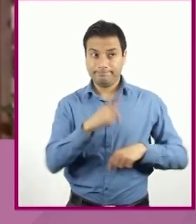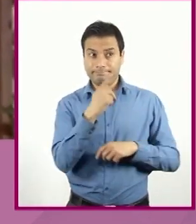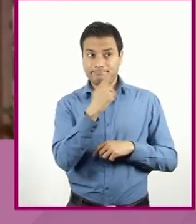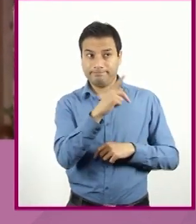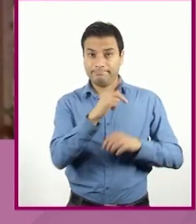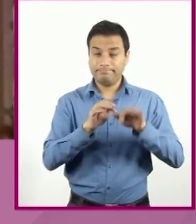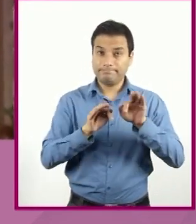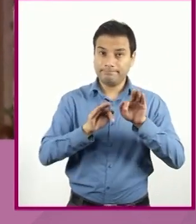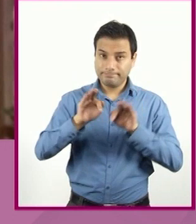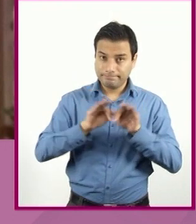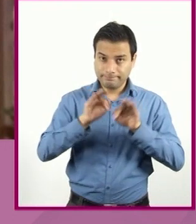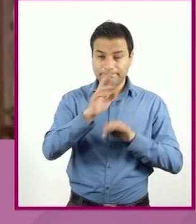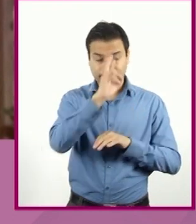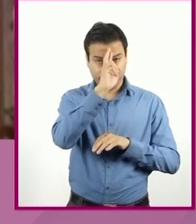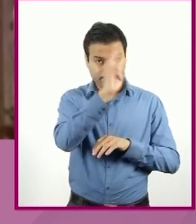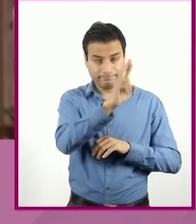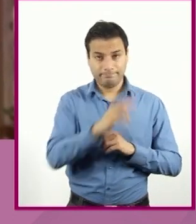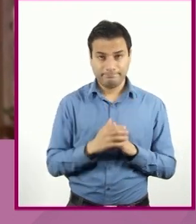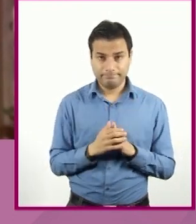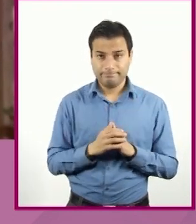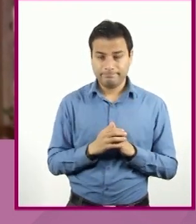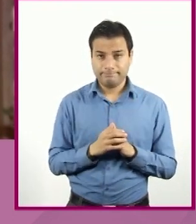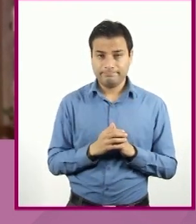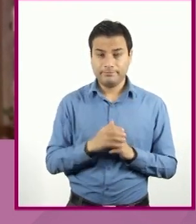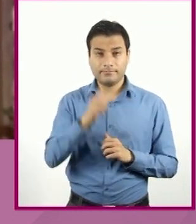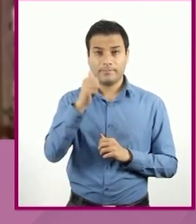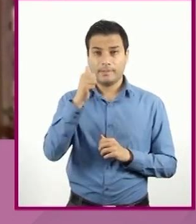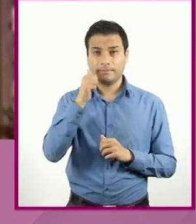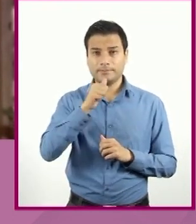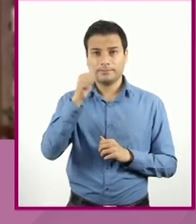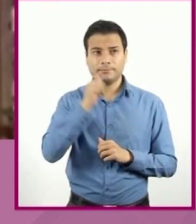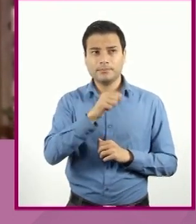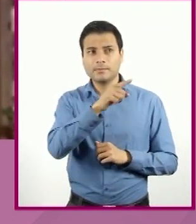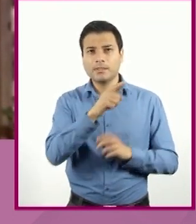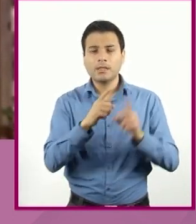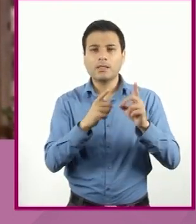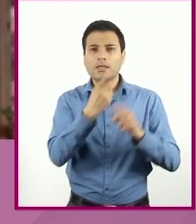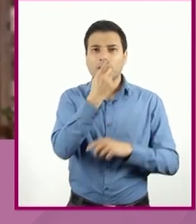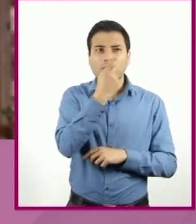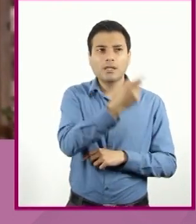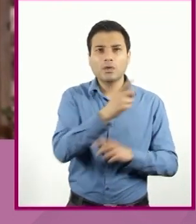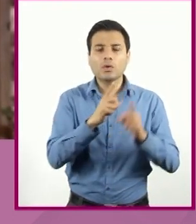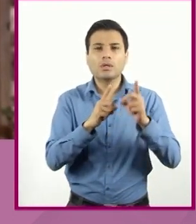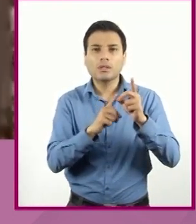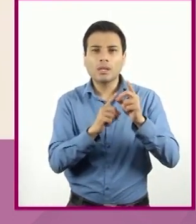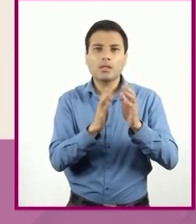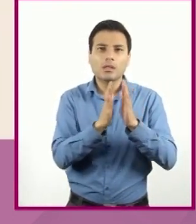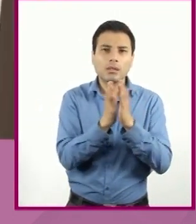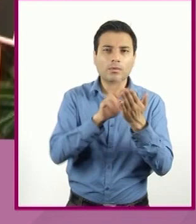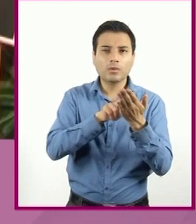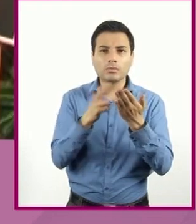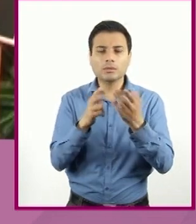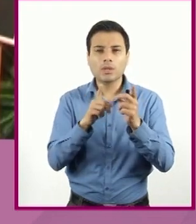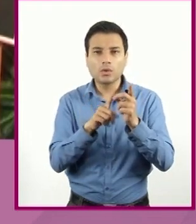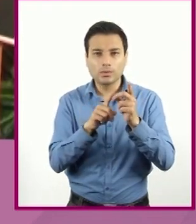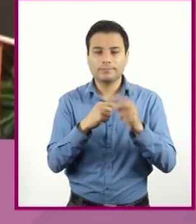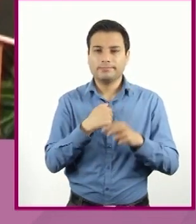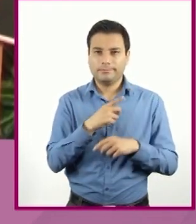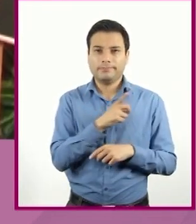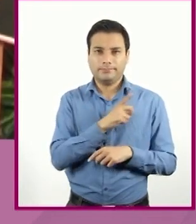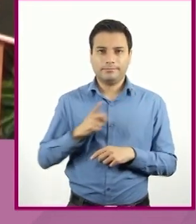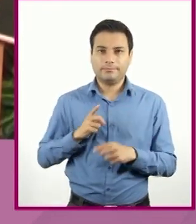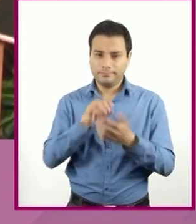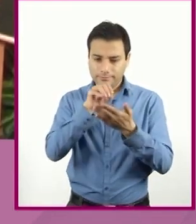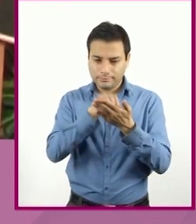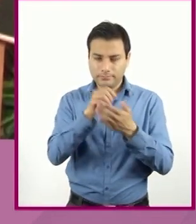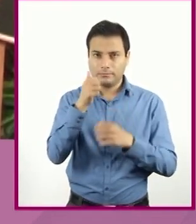de otros investigadores, registrando siempre la fuente de la que se extrajo la información. ¿Podrían